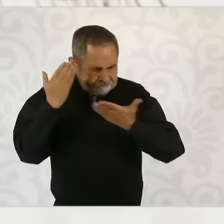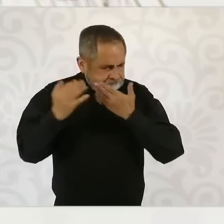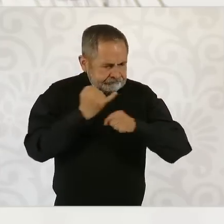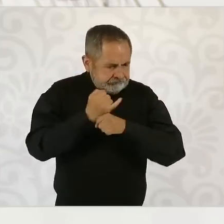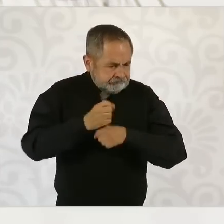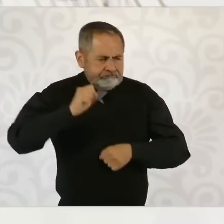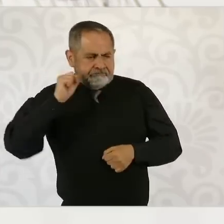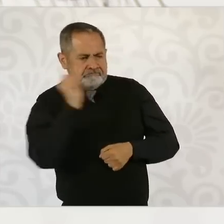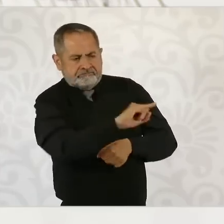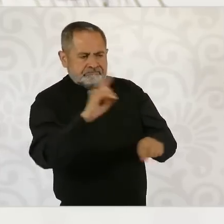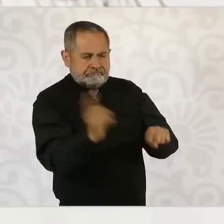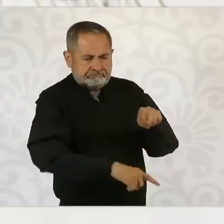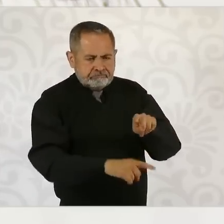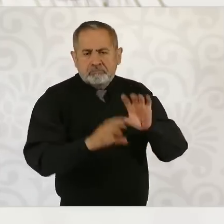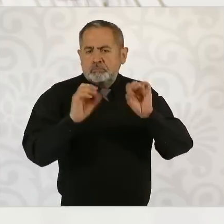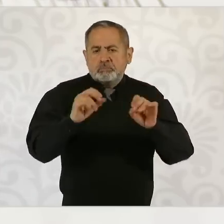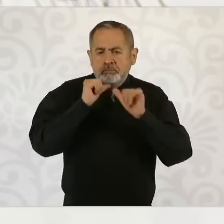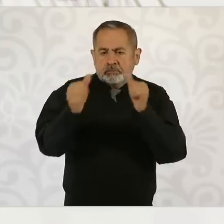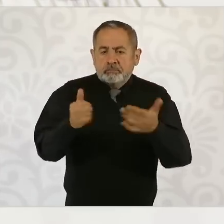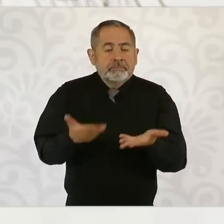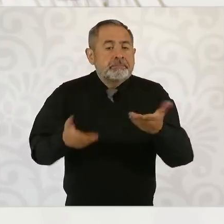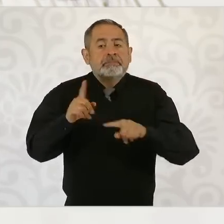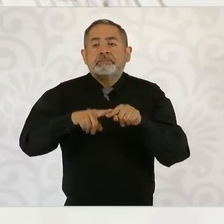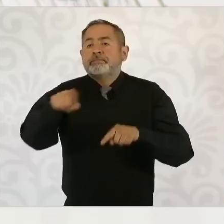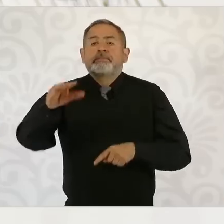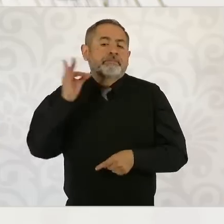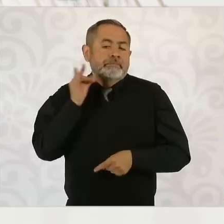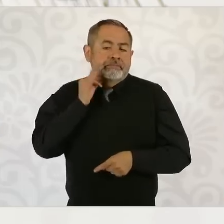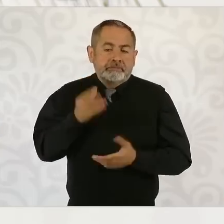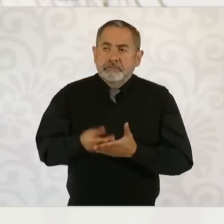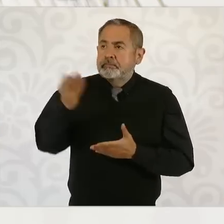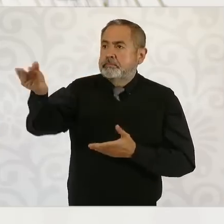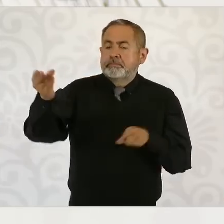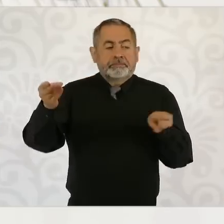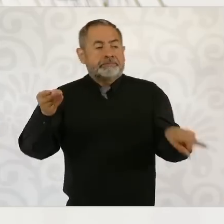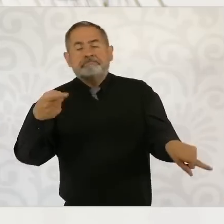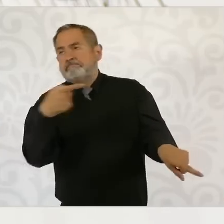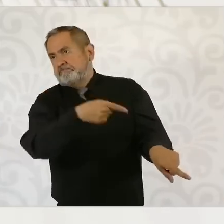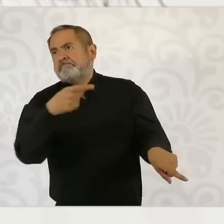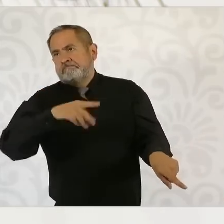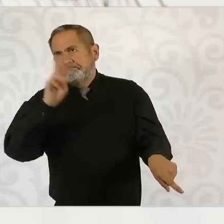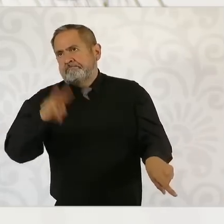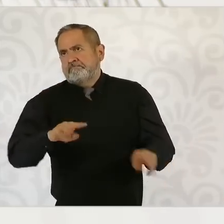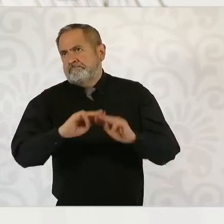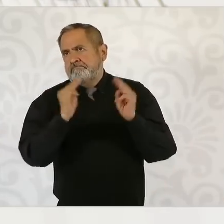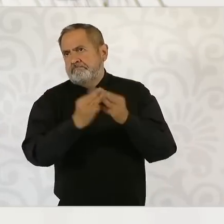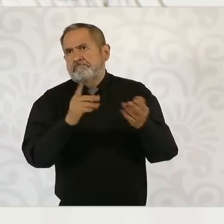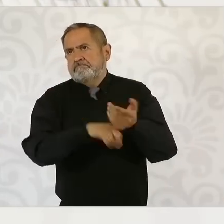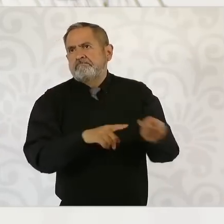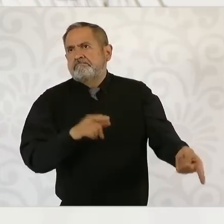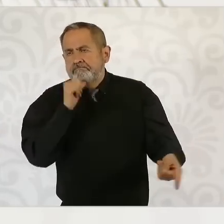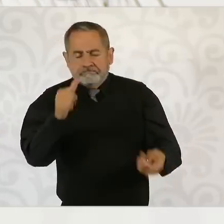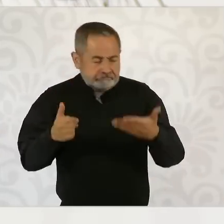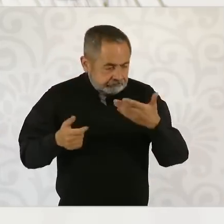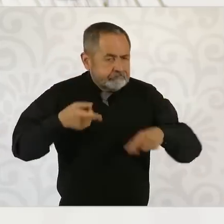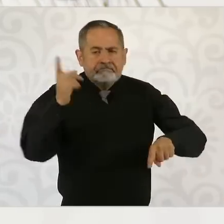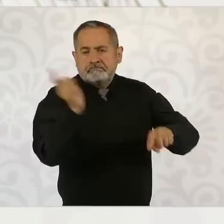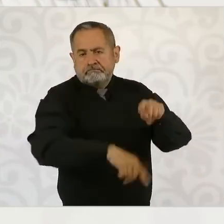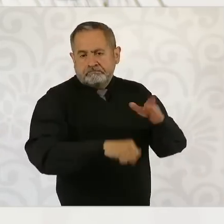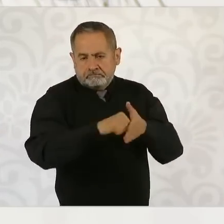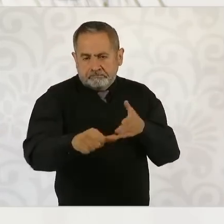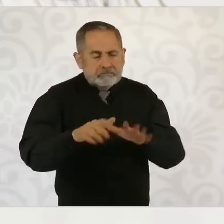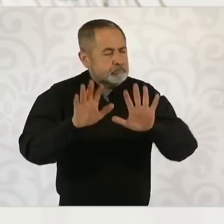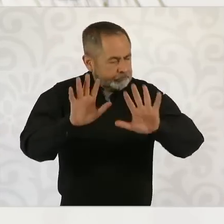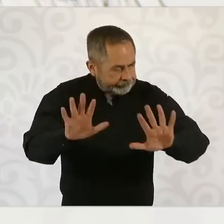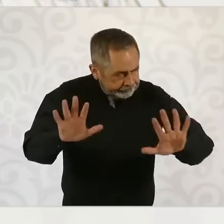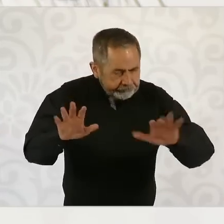que pueda recibir por parte de la Fiscalía, por ejemplo, si decide que alguien no debe participar. Pero la